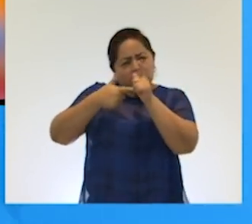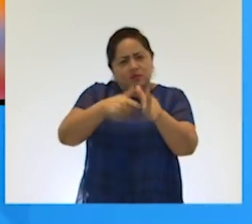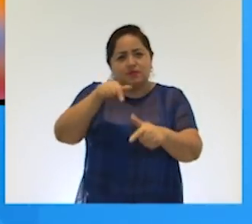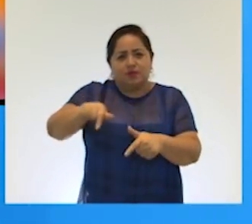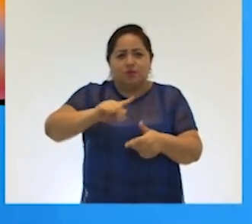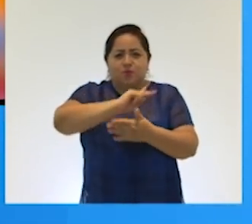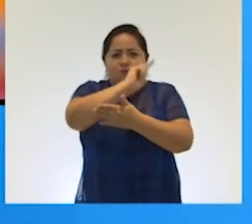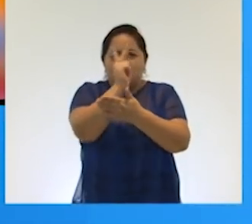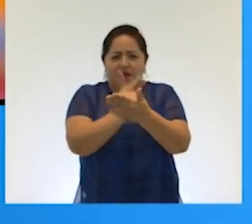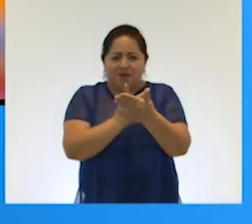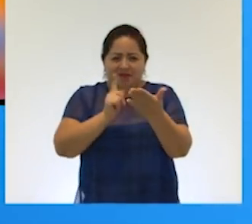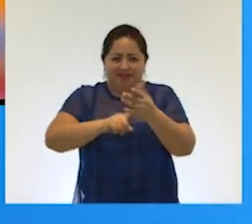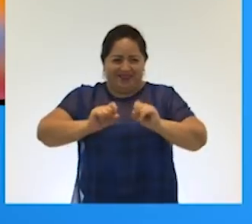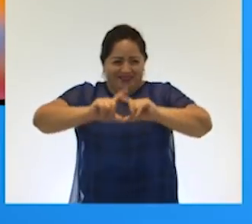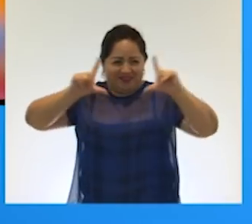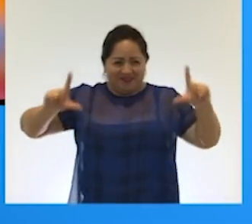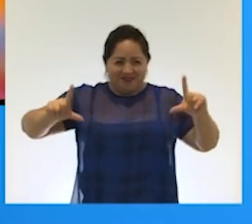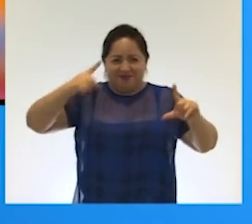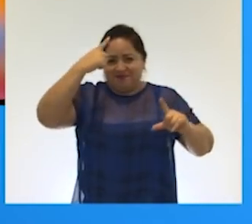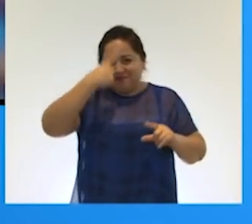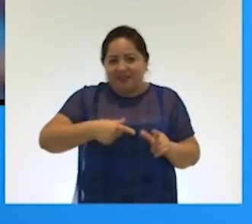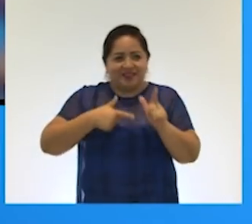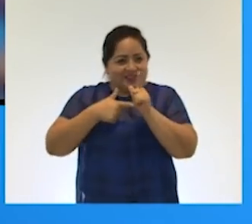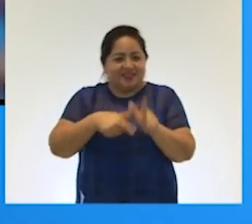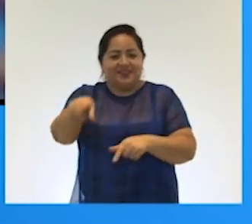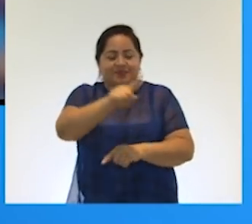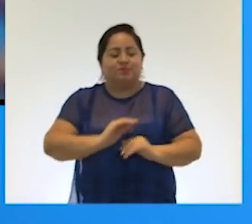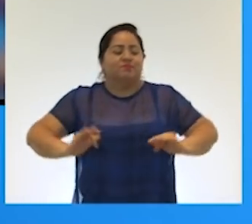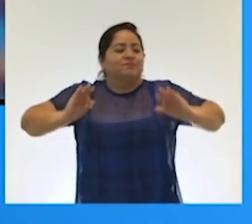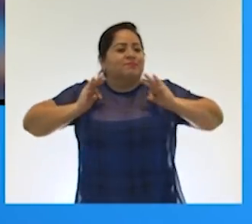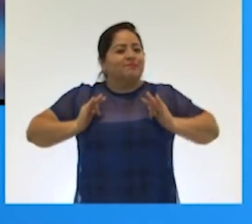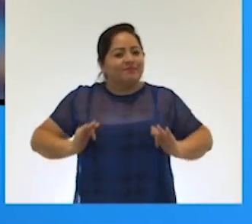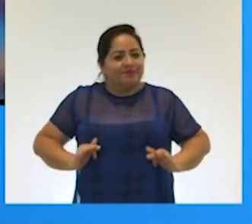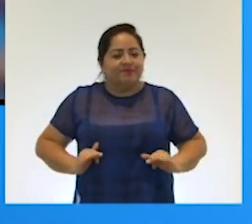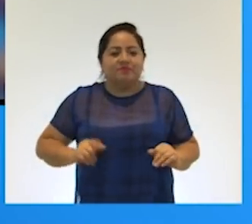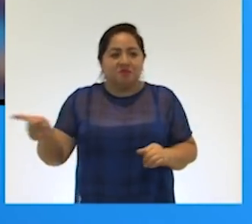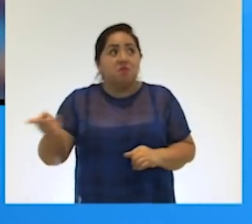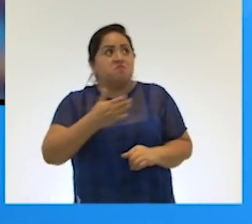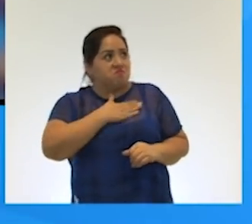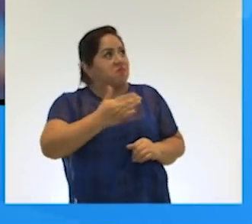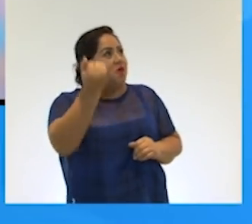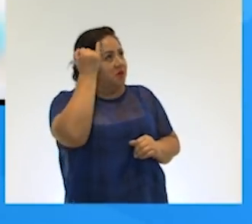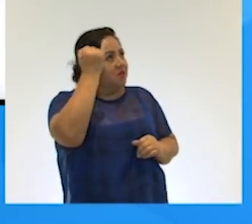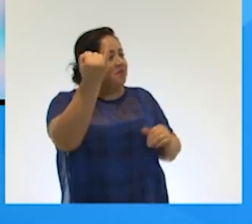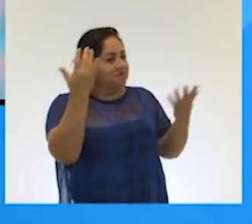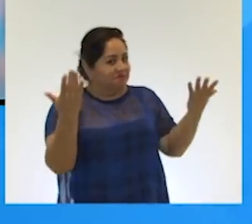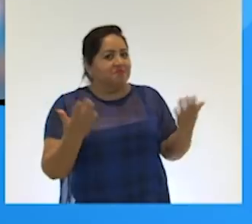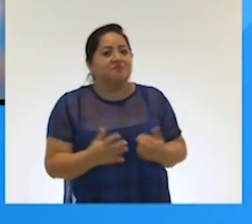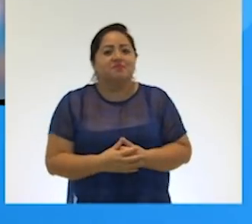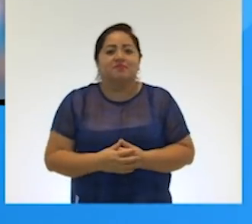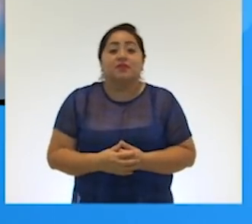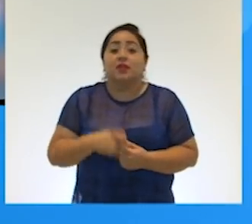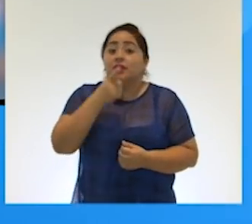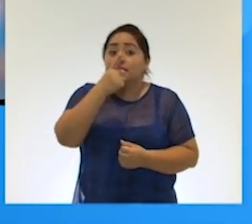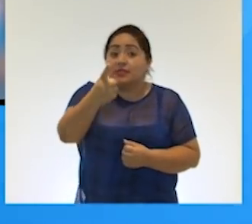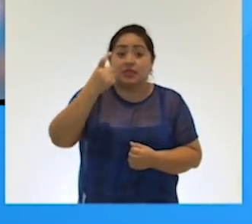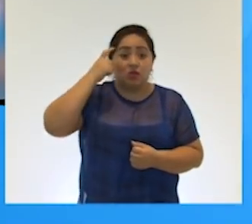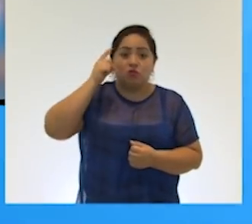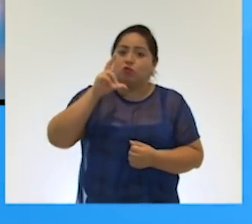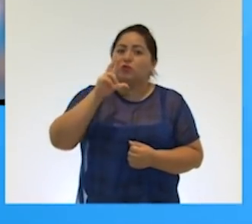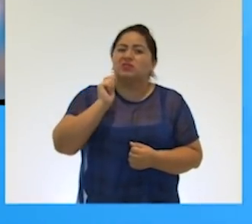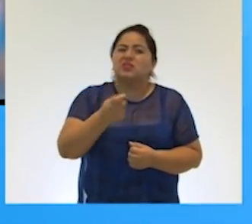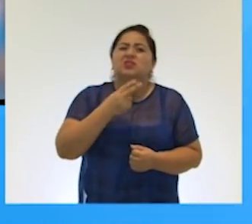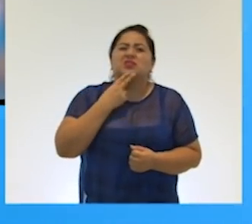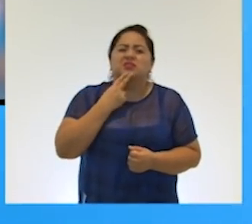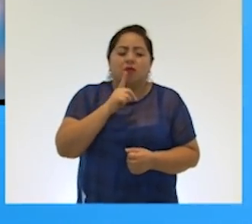la programación para que te sigas relajando? ¡Uy! Me parece buena idea. Mencionamos que el enojo nos sirve para